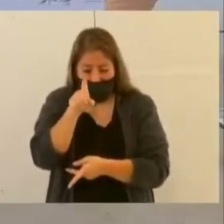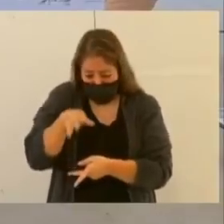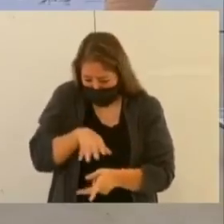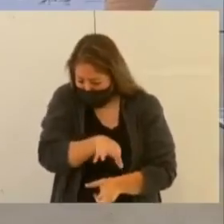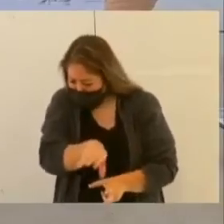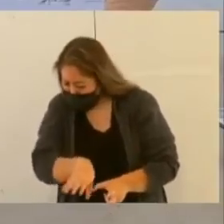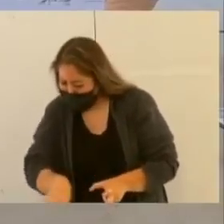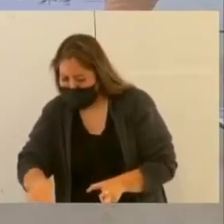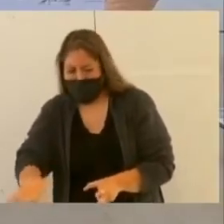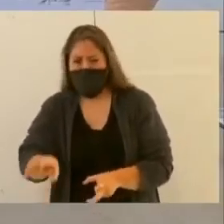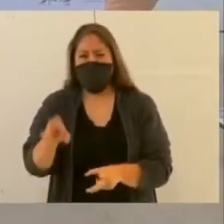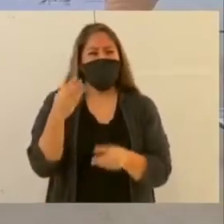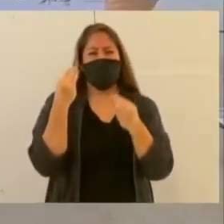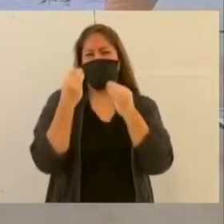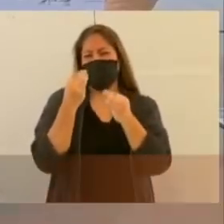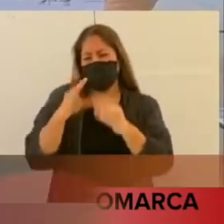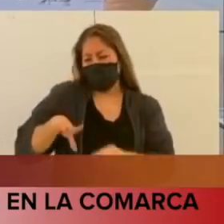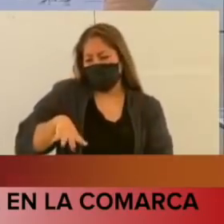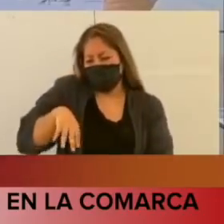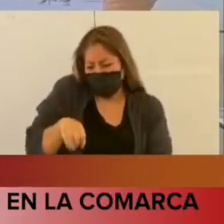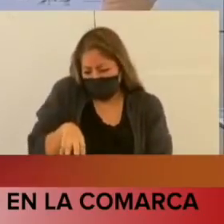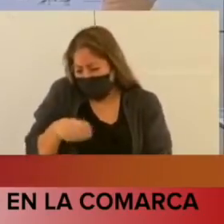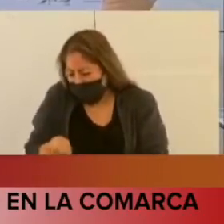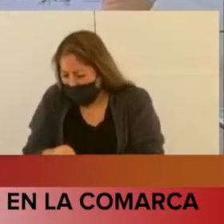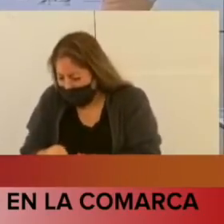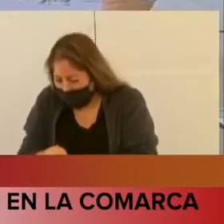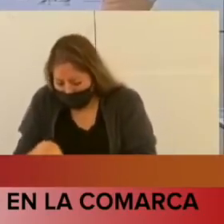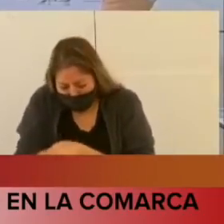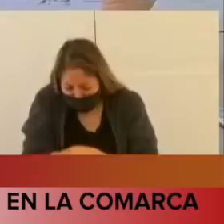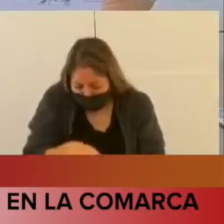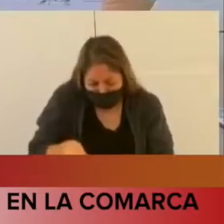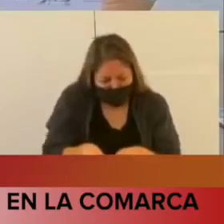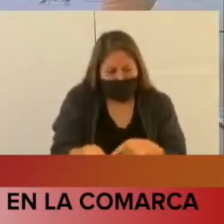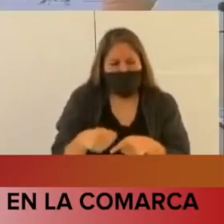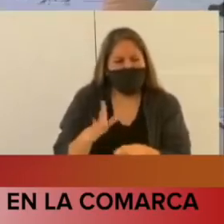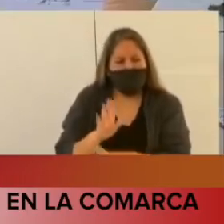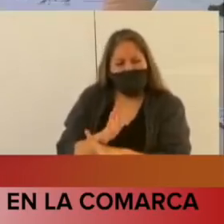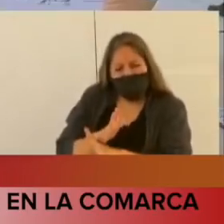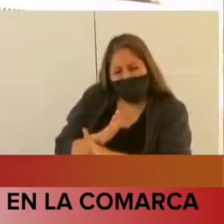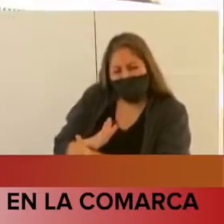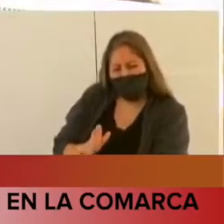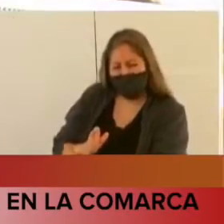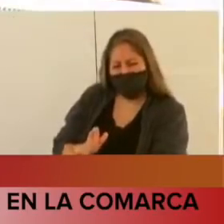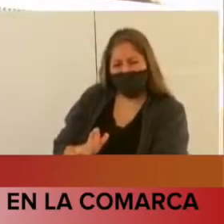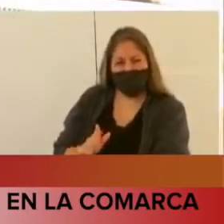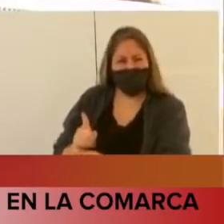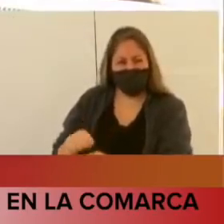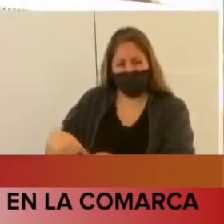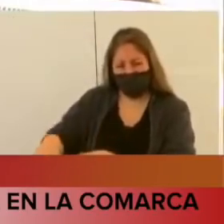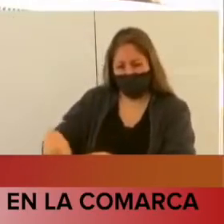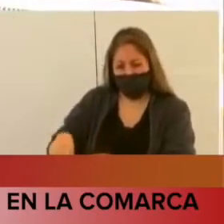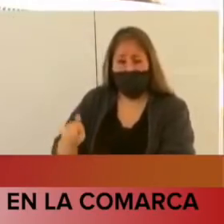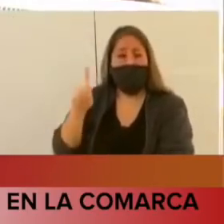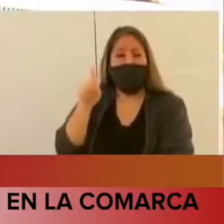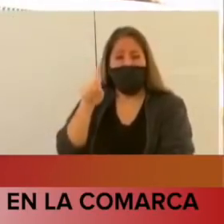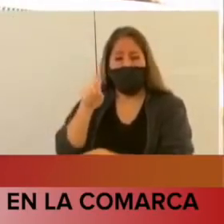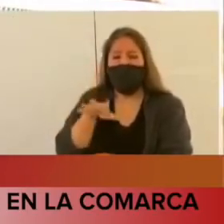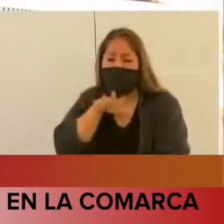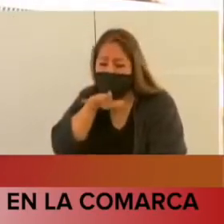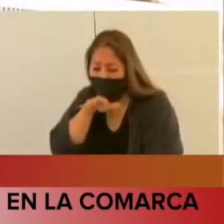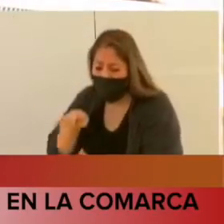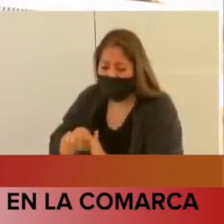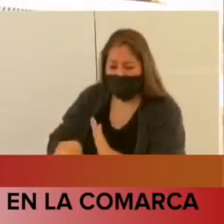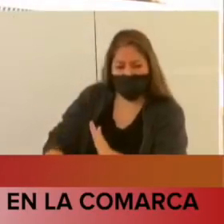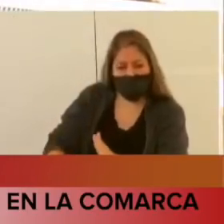y se han hecho muchos esfuerzos por tratar de evitar que la población reciba agua contaminada con